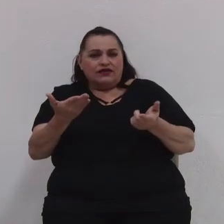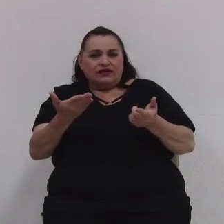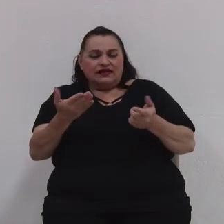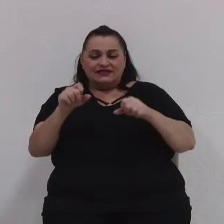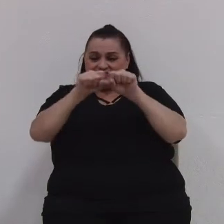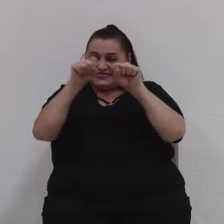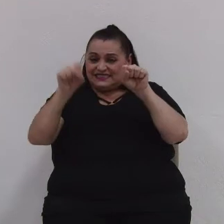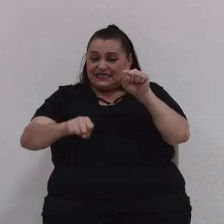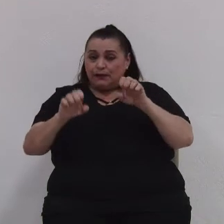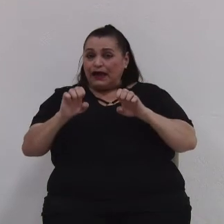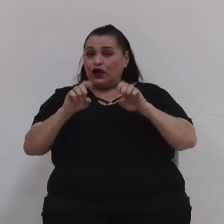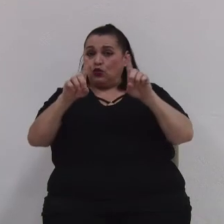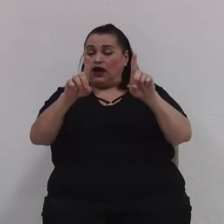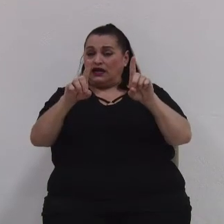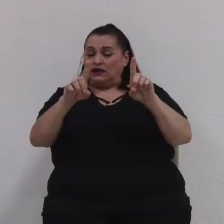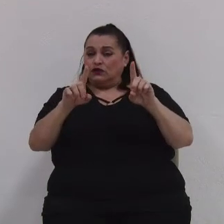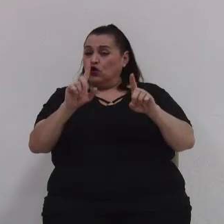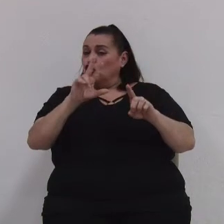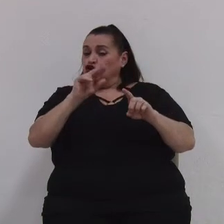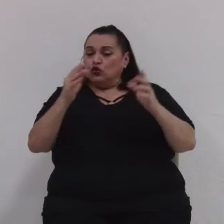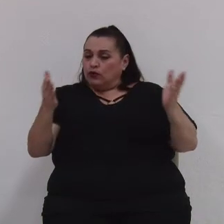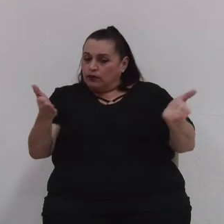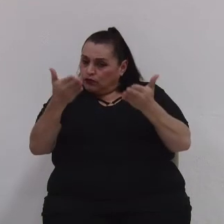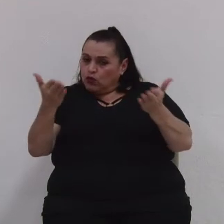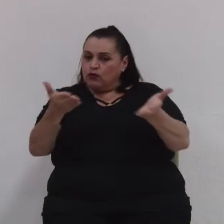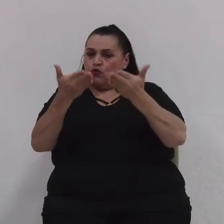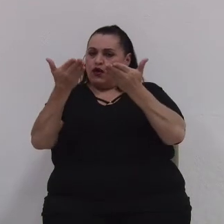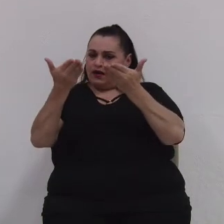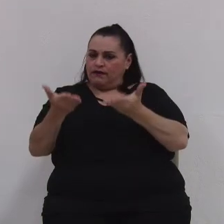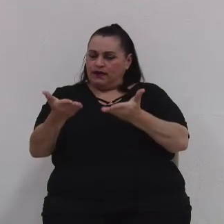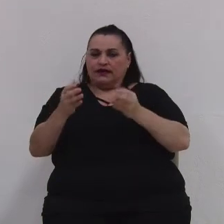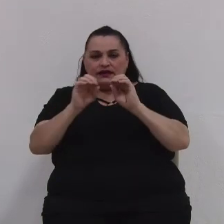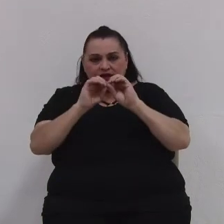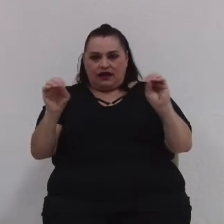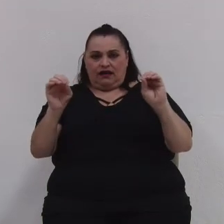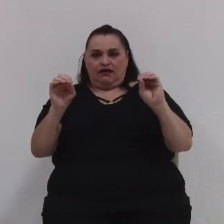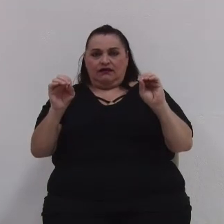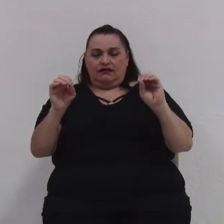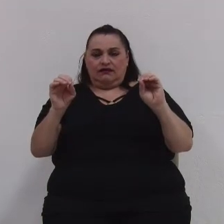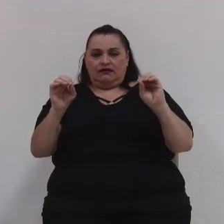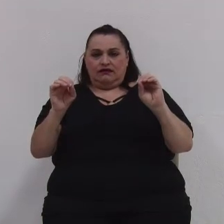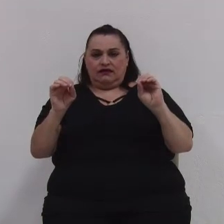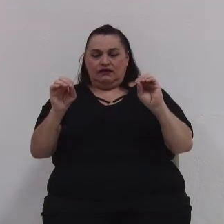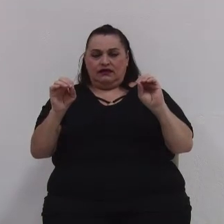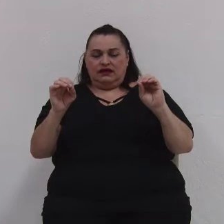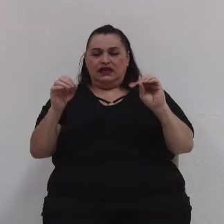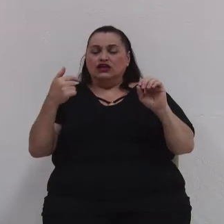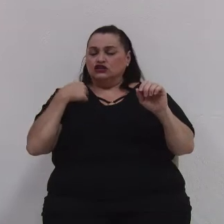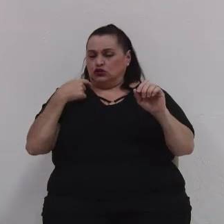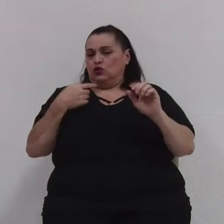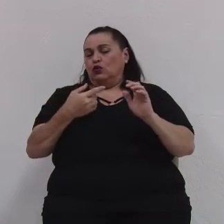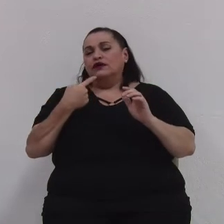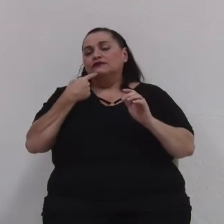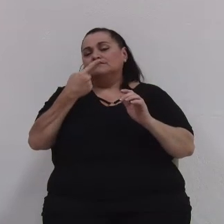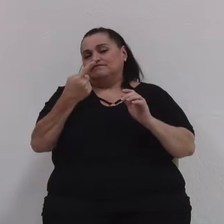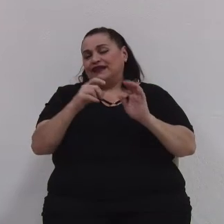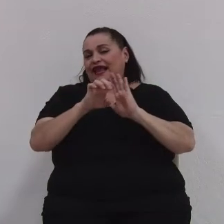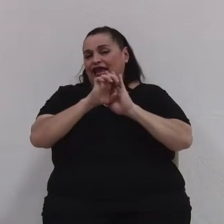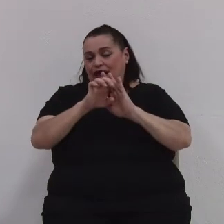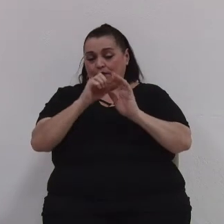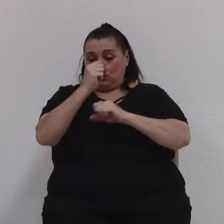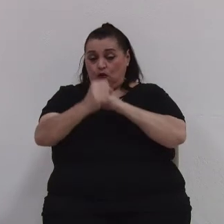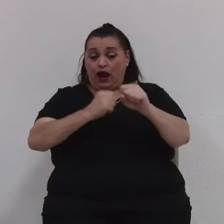sistema educativo no le está promoviendo nada, absolutamente nada. Y les voy a dar un ejemplo. En el